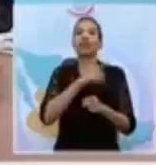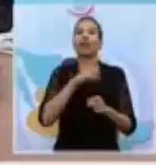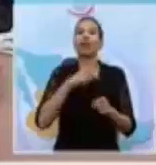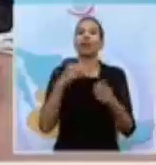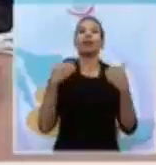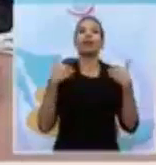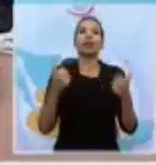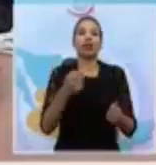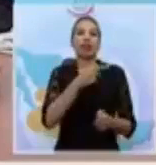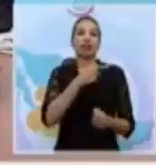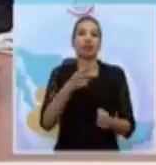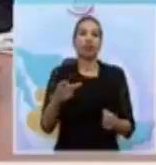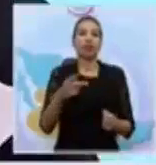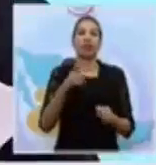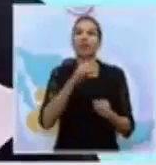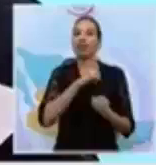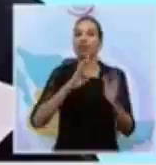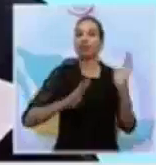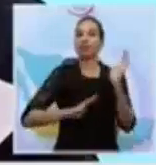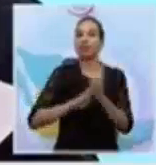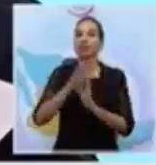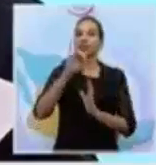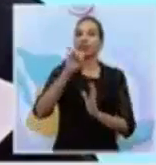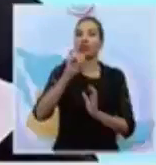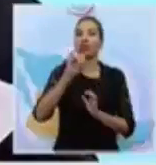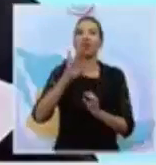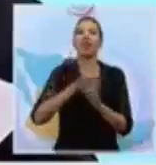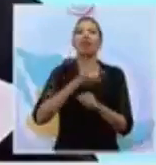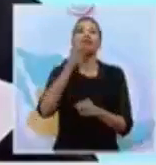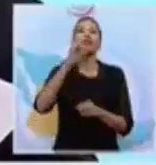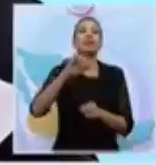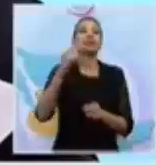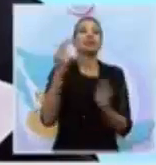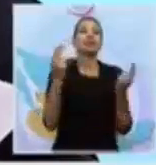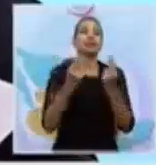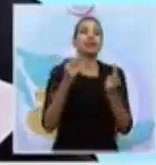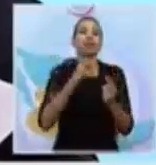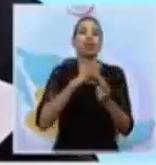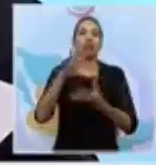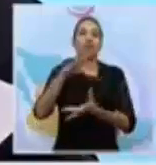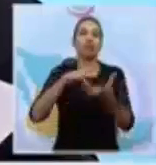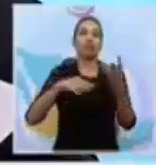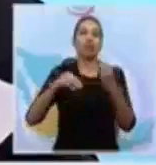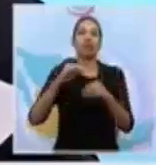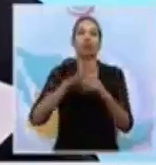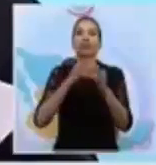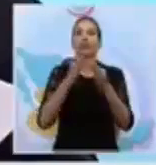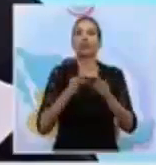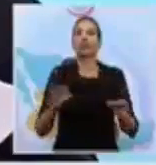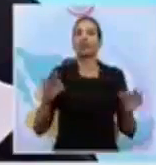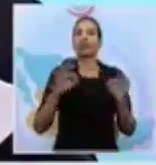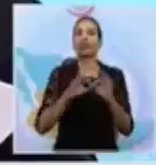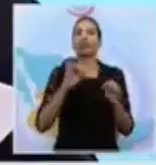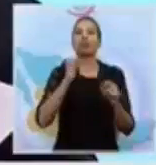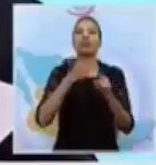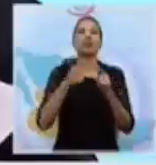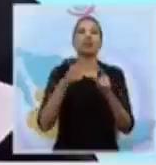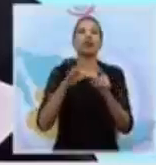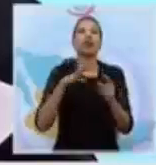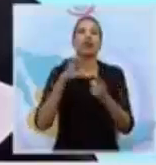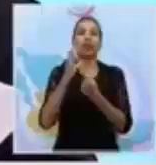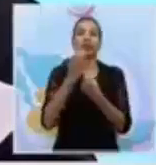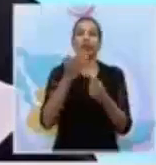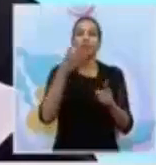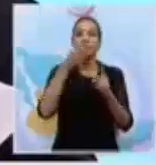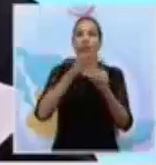entender que la pobreza se supera sí y solo si hay recuperación del salario, y sí y solo si